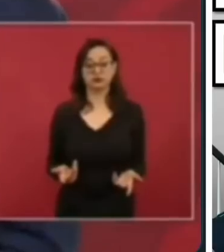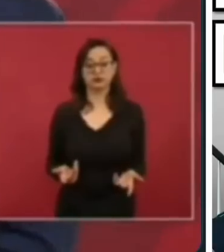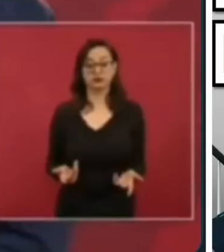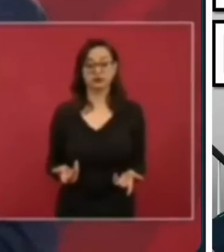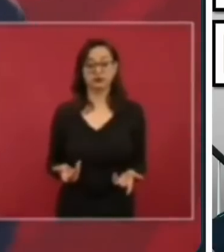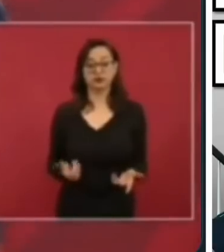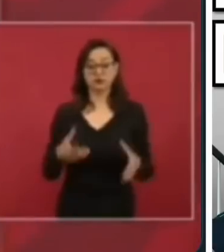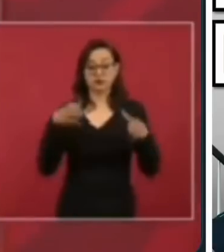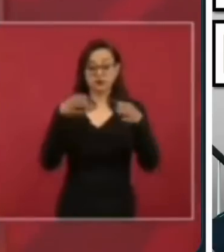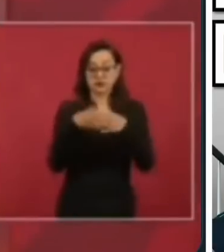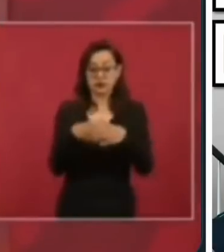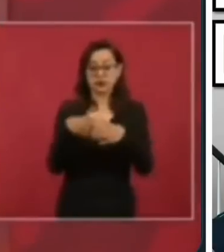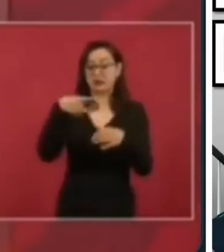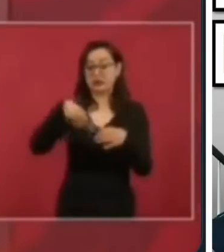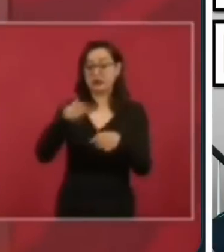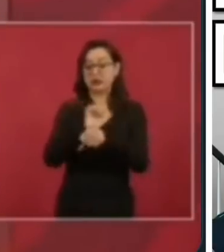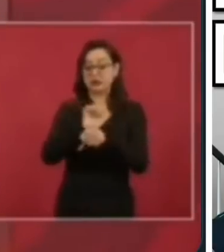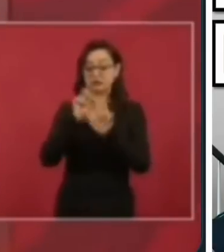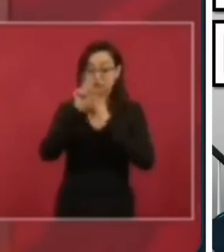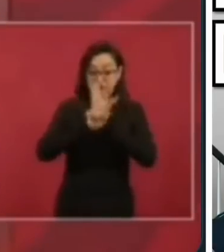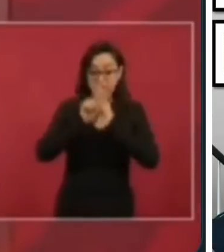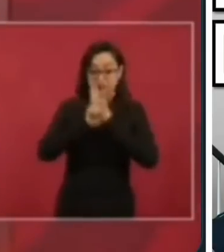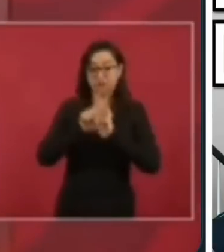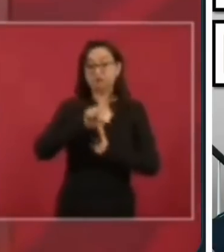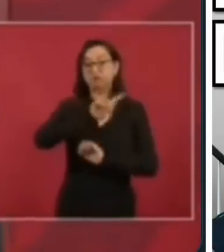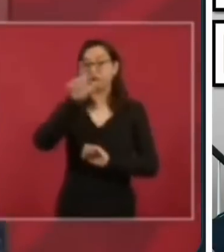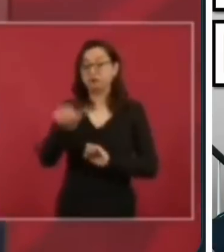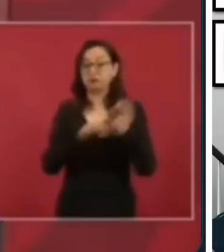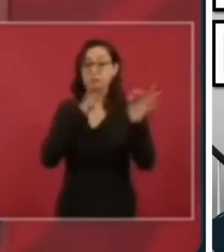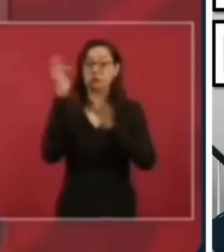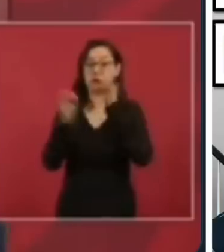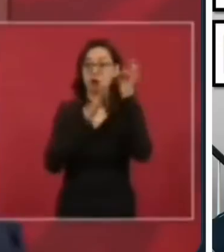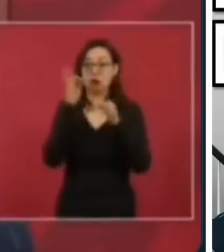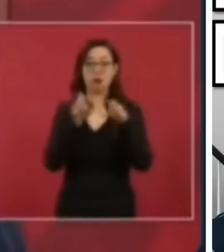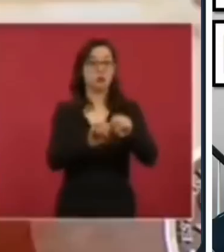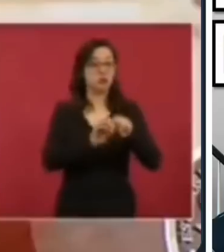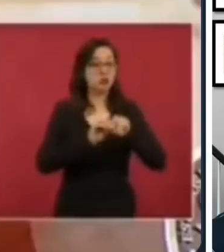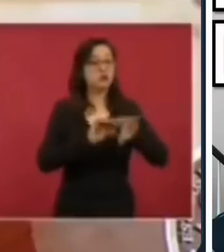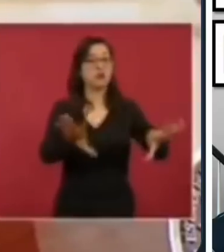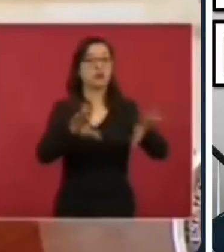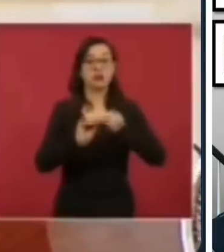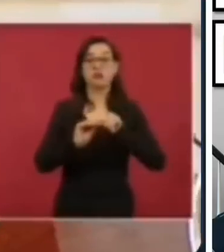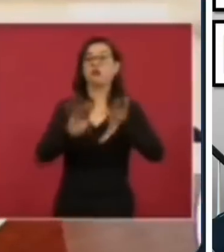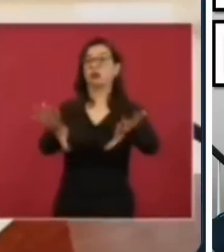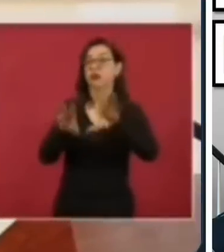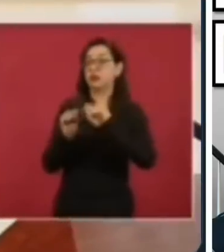en campañas de medios de información de la mayoría de los medios